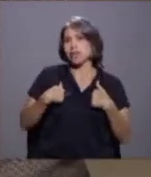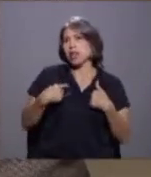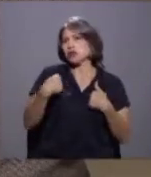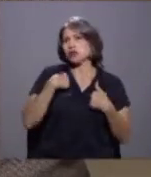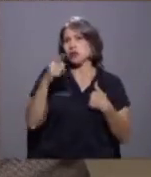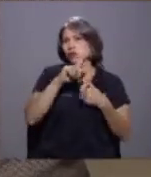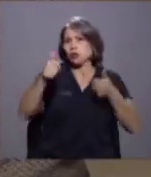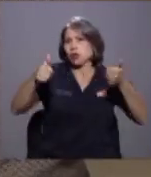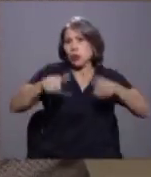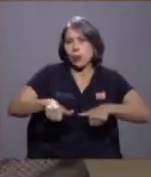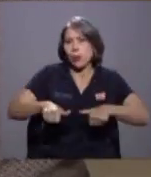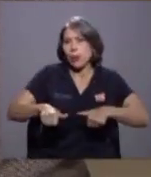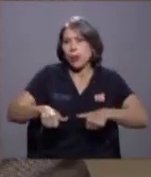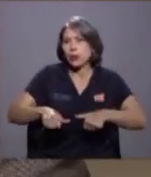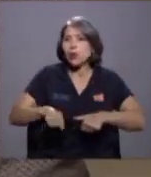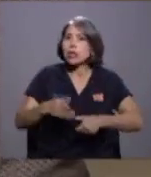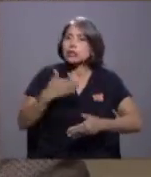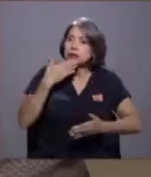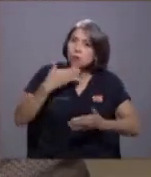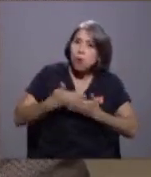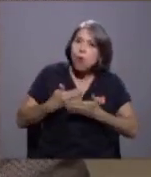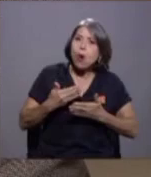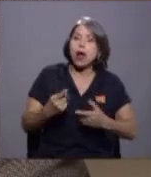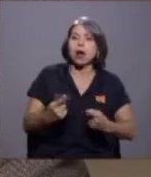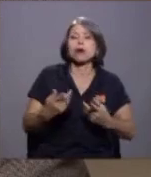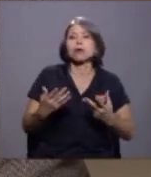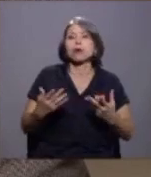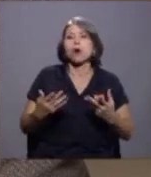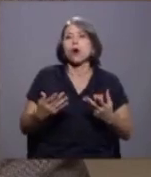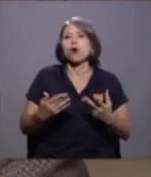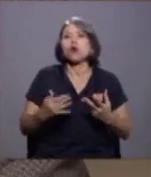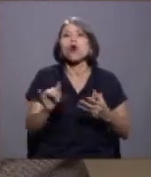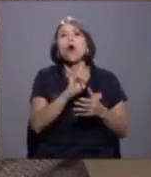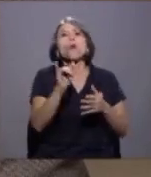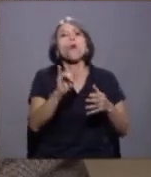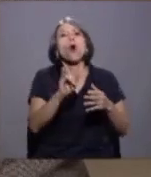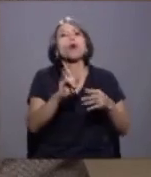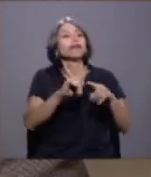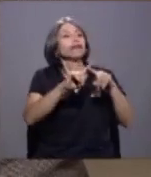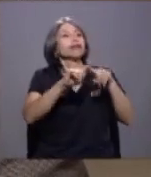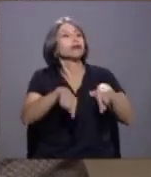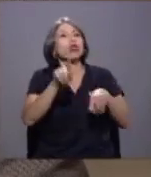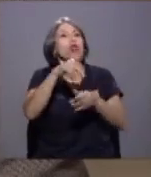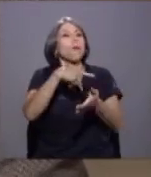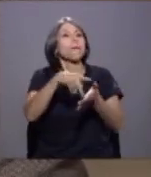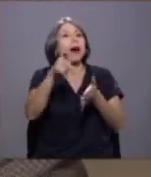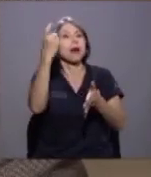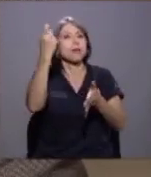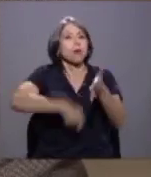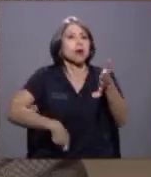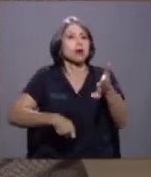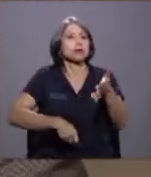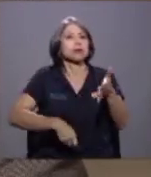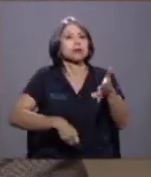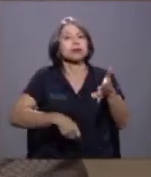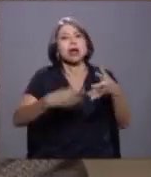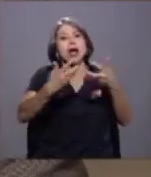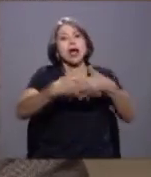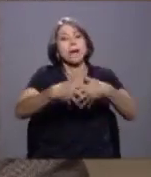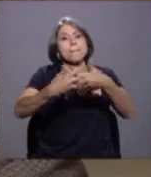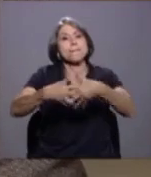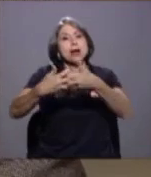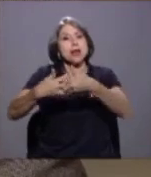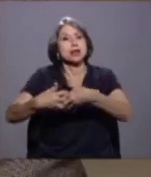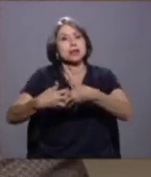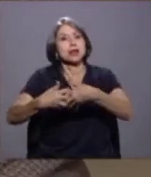que sea efectivo una medida de exonerar parcialmente a las empresas